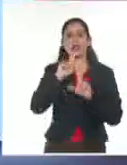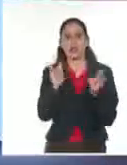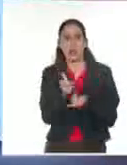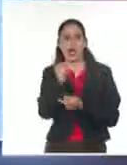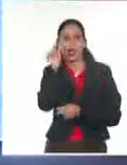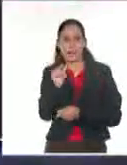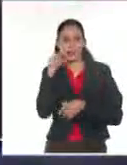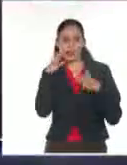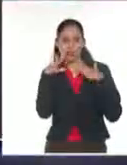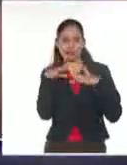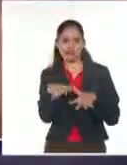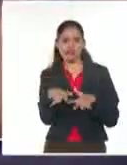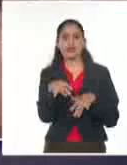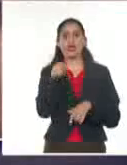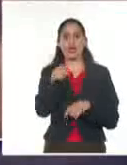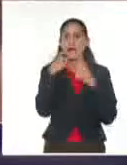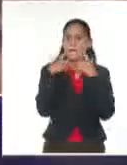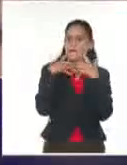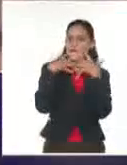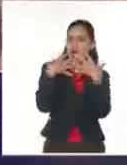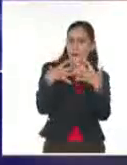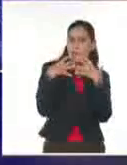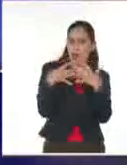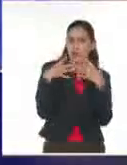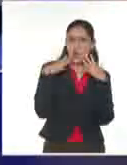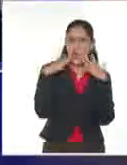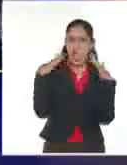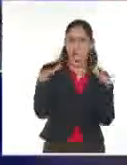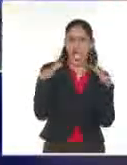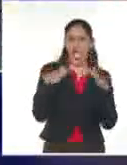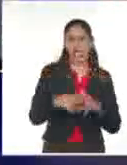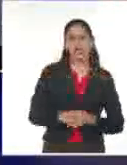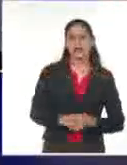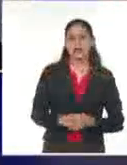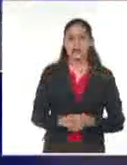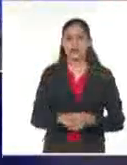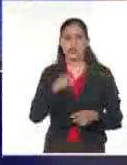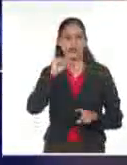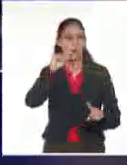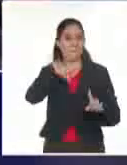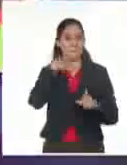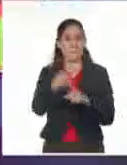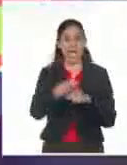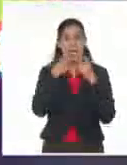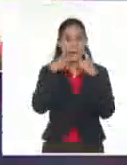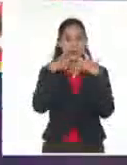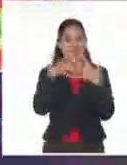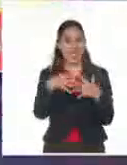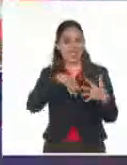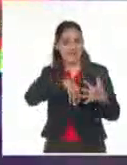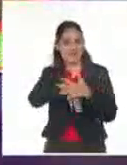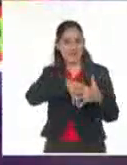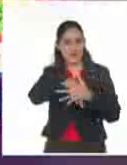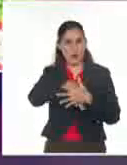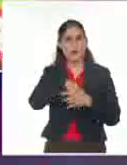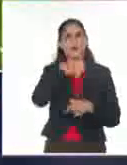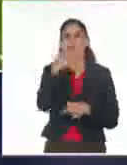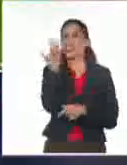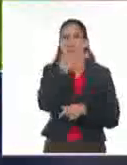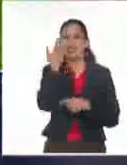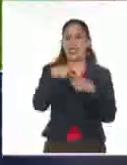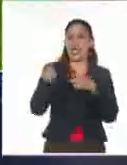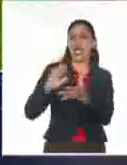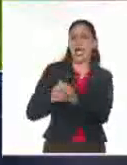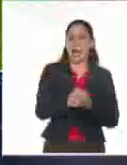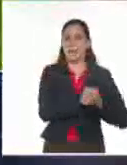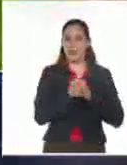convertido ahora en ídolo de masas. Una estrella más en el cielo del fútbol que sigue dedicando sus goles a los amigos con los que empezó